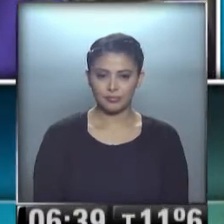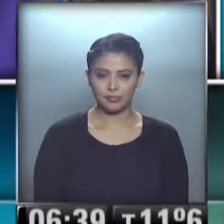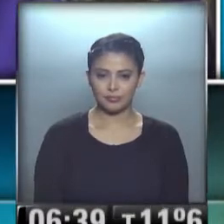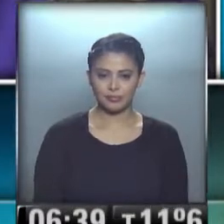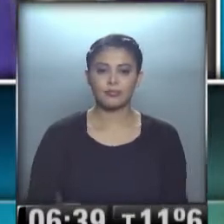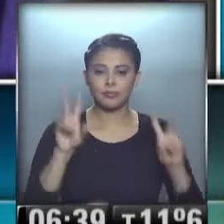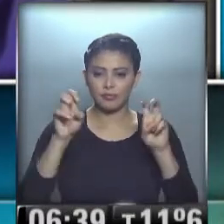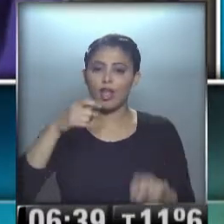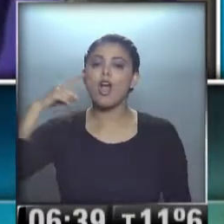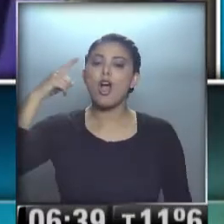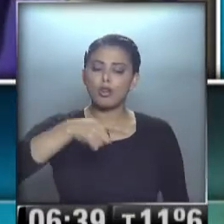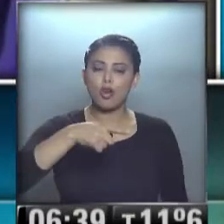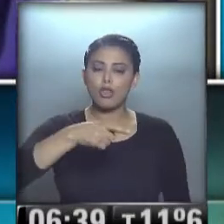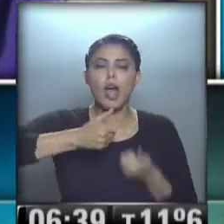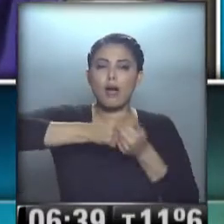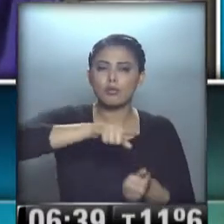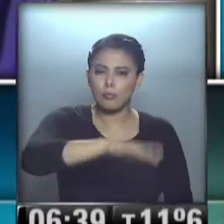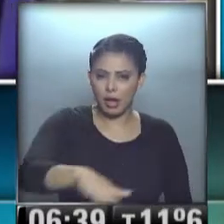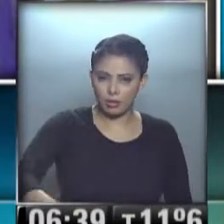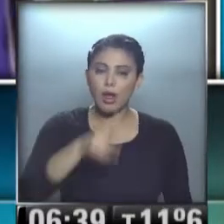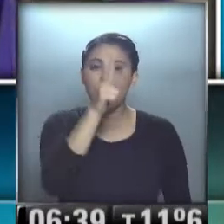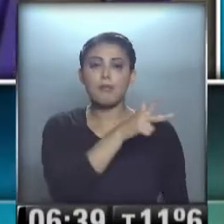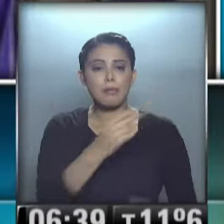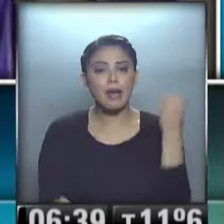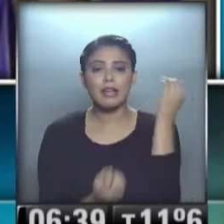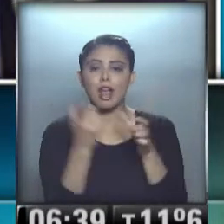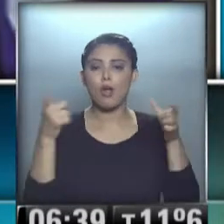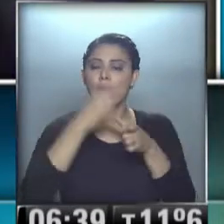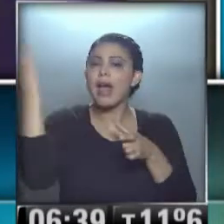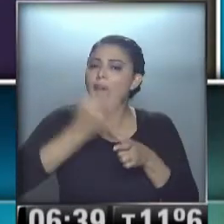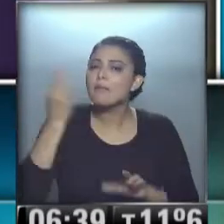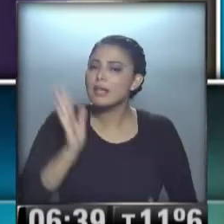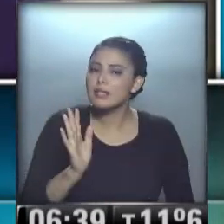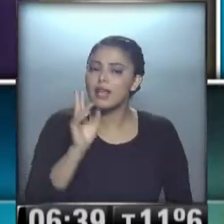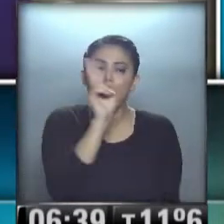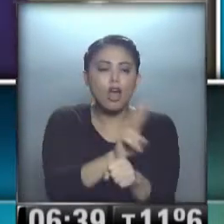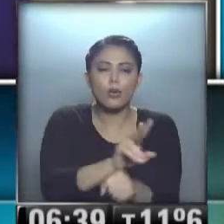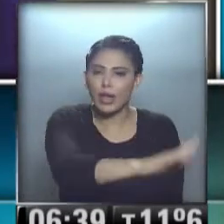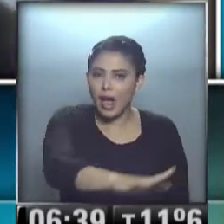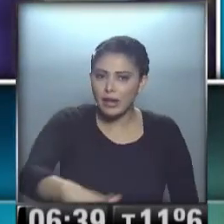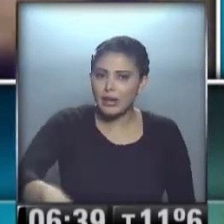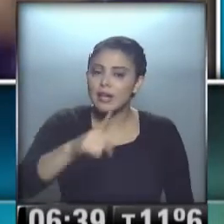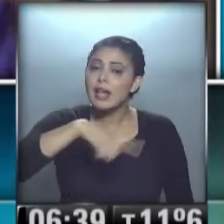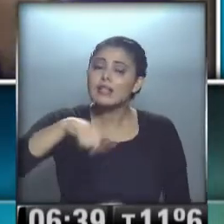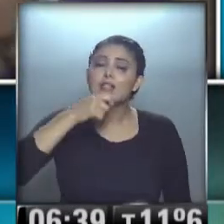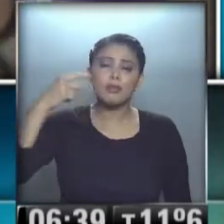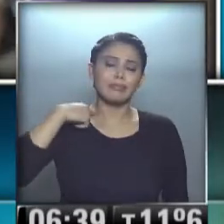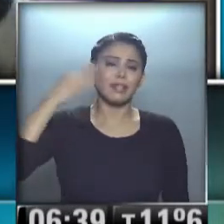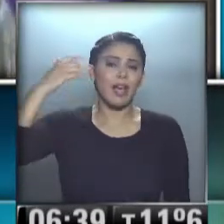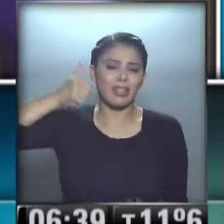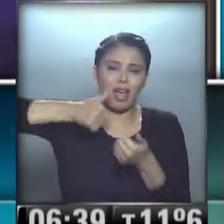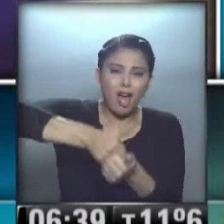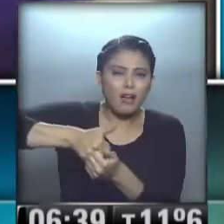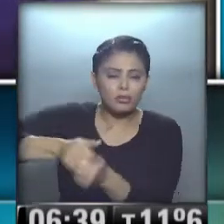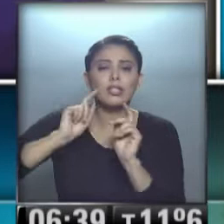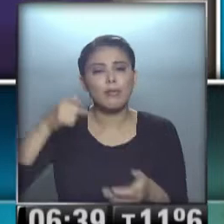Para combatir la pedofilia, el Papa Francisco creó una comisión especial para la protección de los menores víctimas de abusos sexuales y para